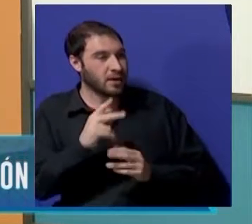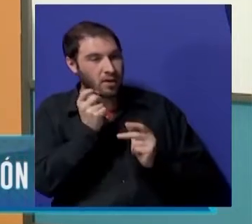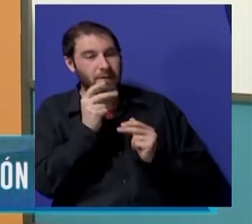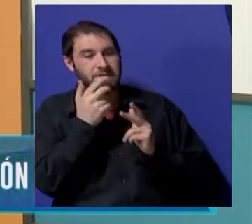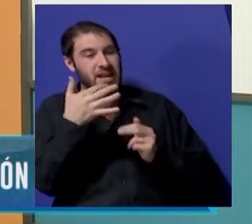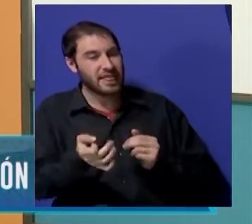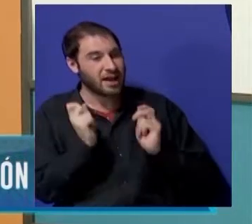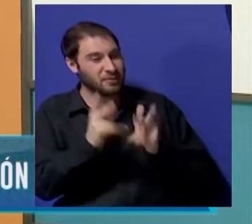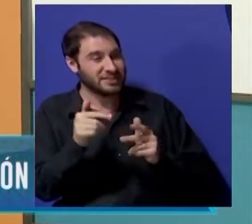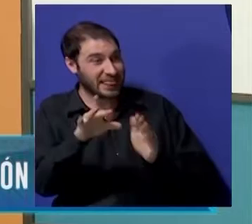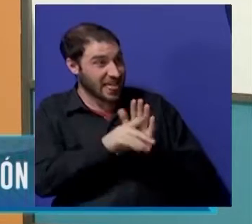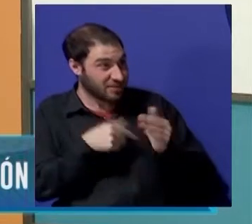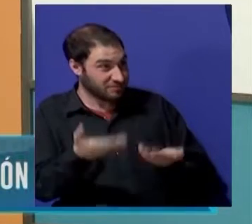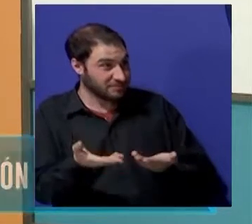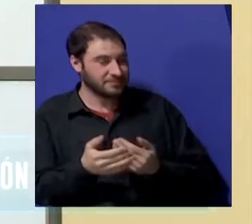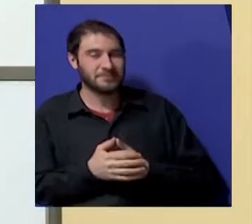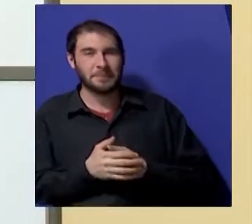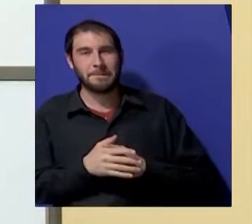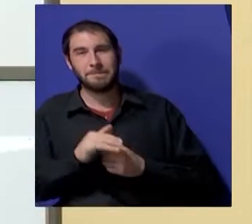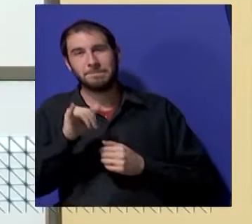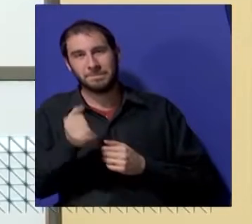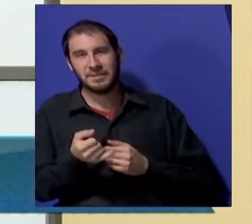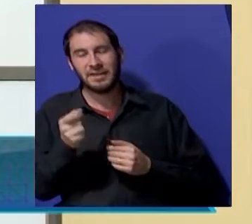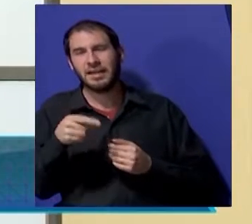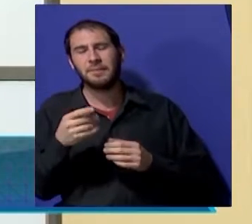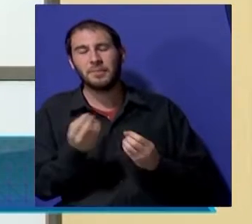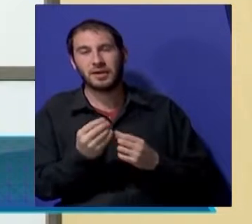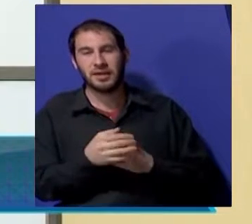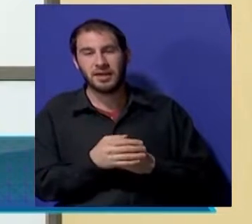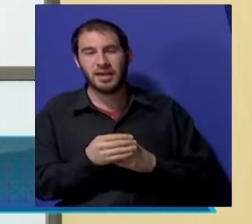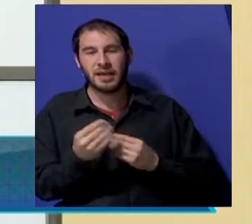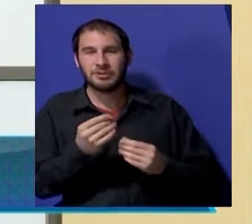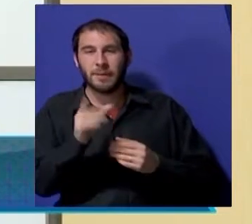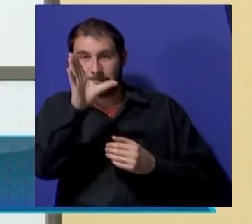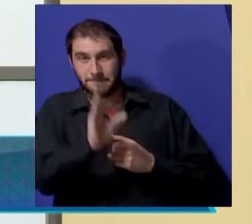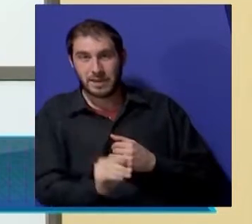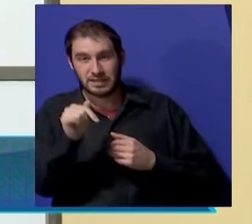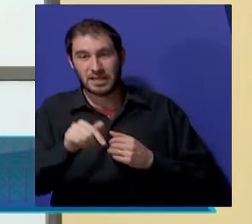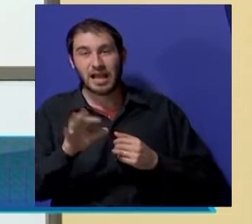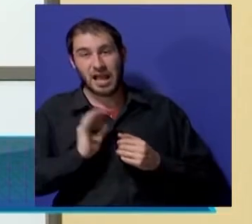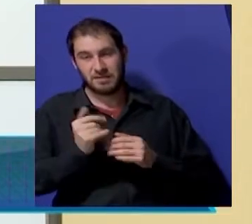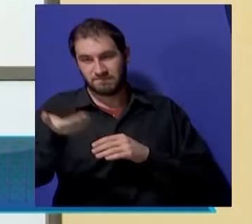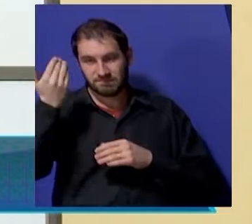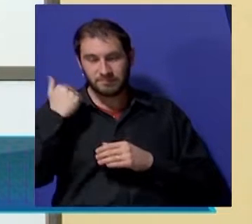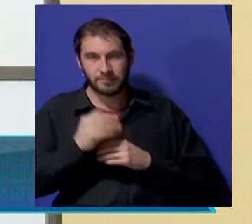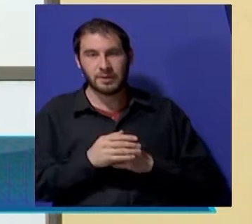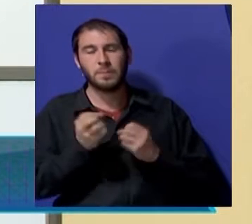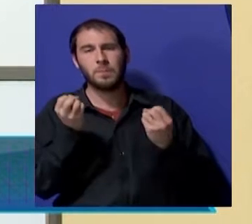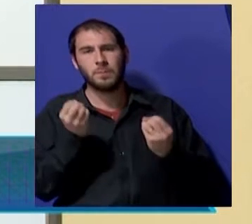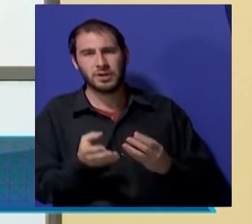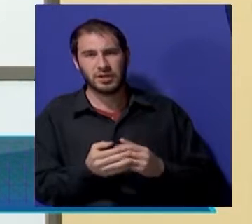verdad y que esté sustentado en datos. Es consecuencia de lo que ha pasado en el país en los últimos años, a la luz